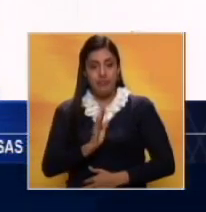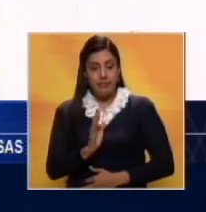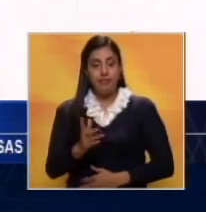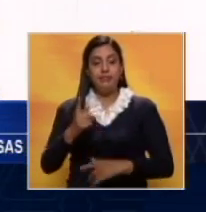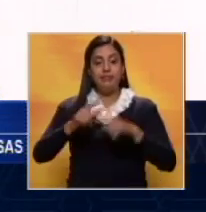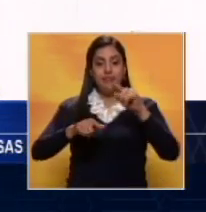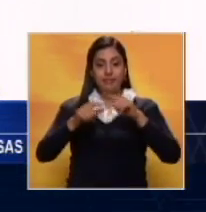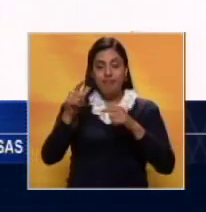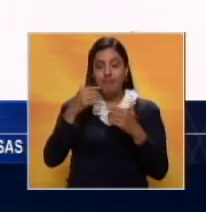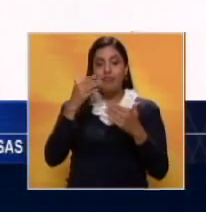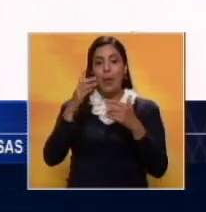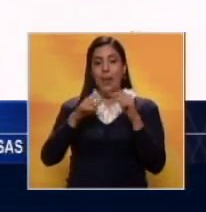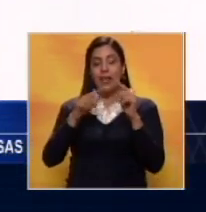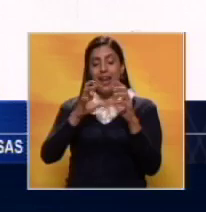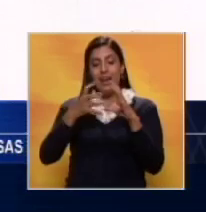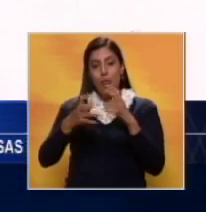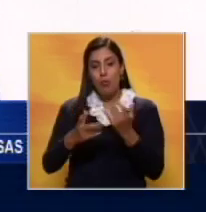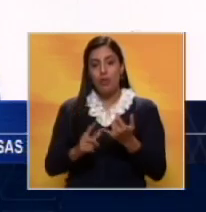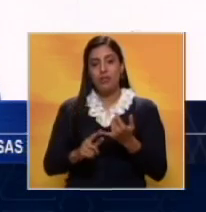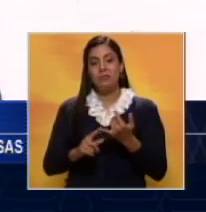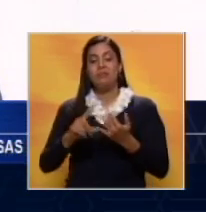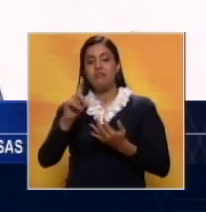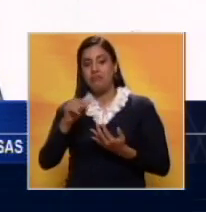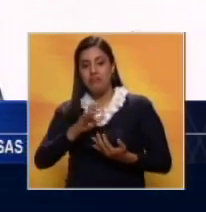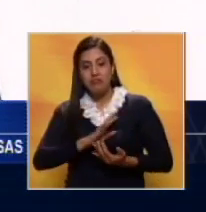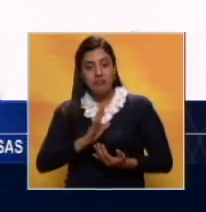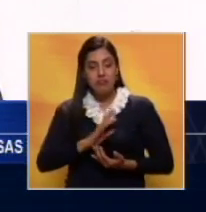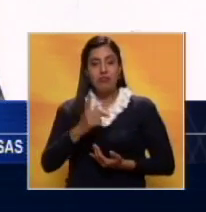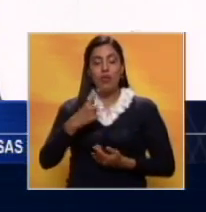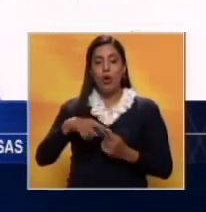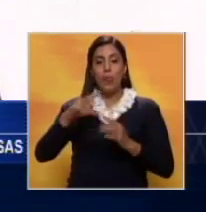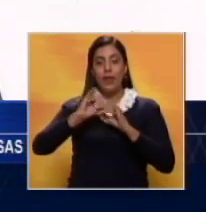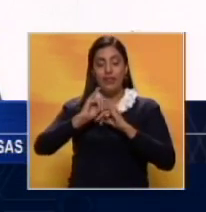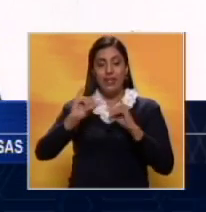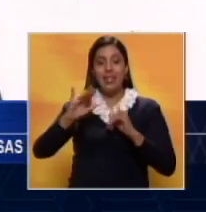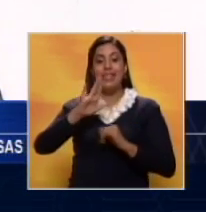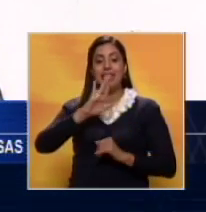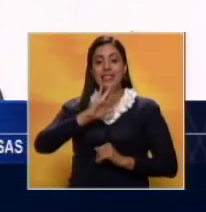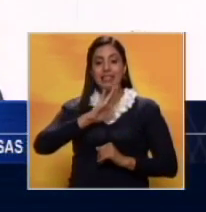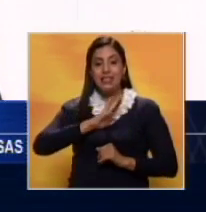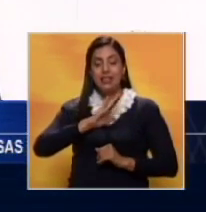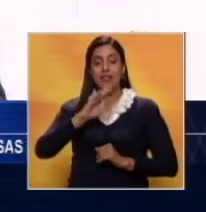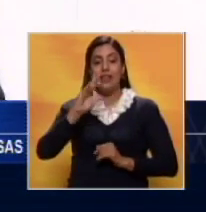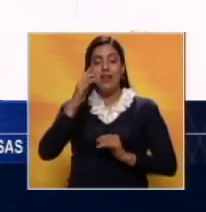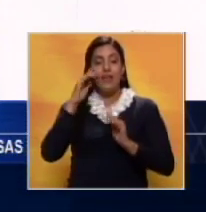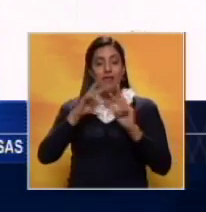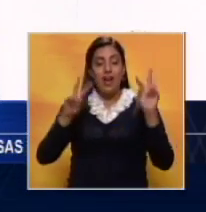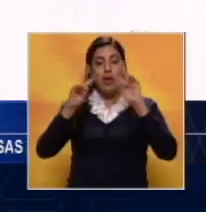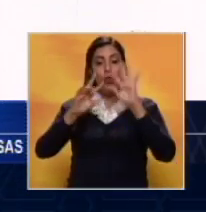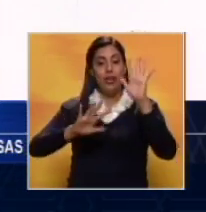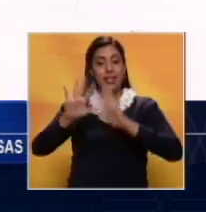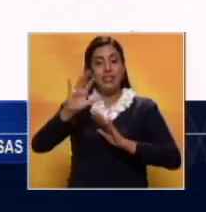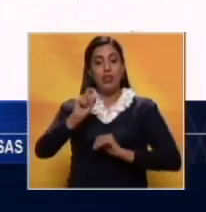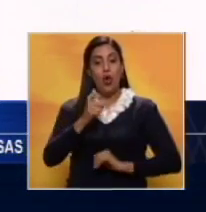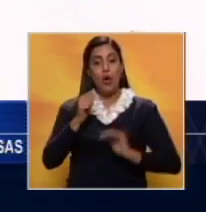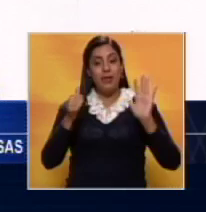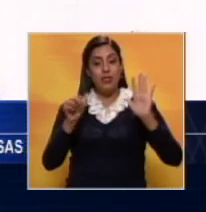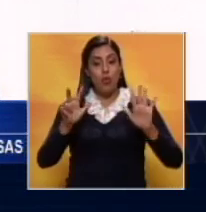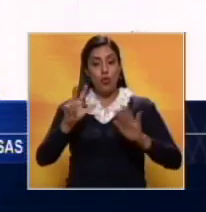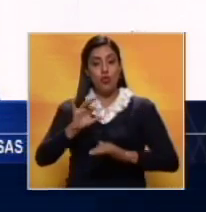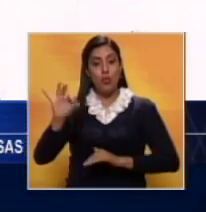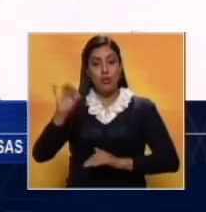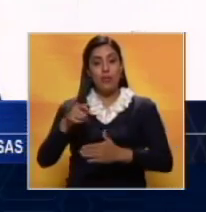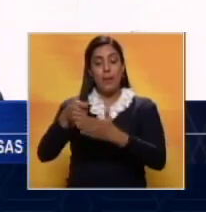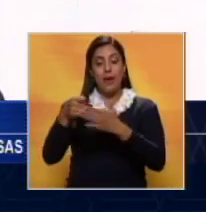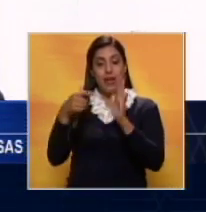el materia prima y los insumos y repuestos. También tenemos que el producto terminado tiene una valoración del 15,68%, el